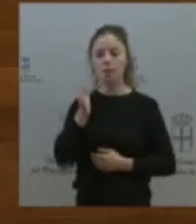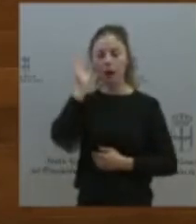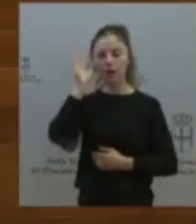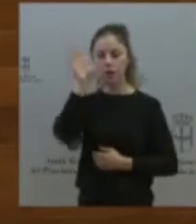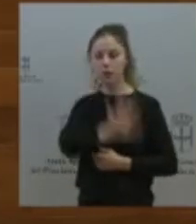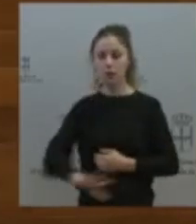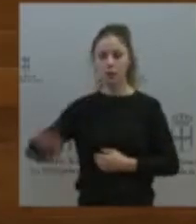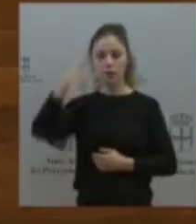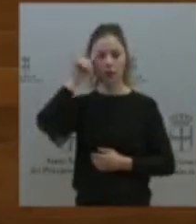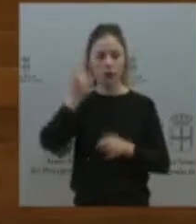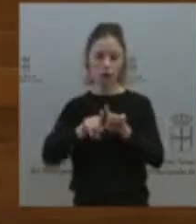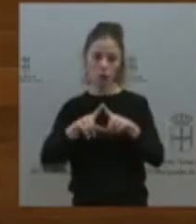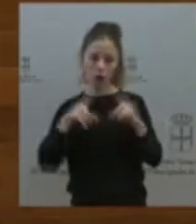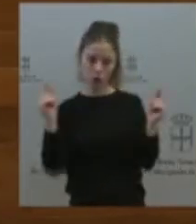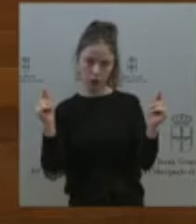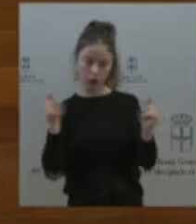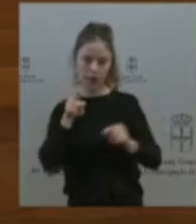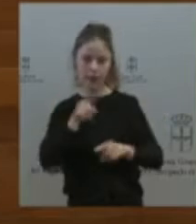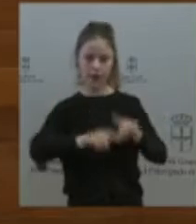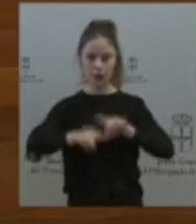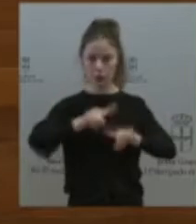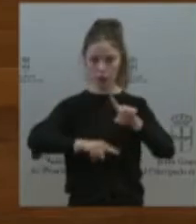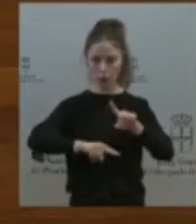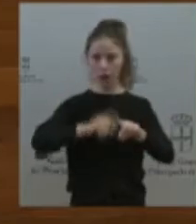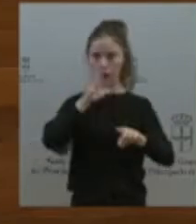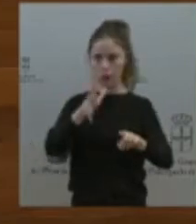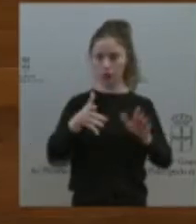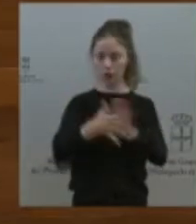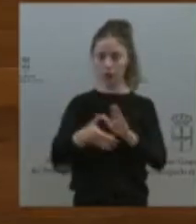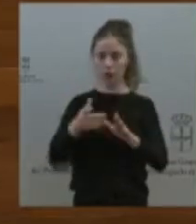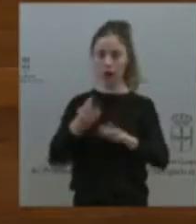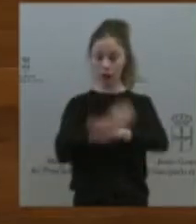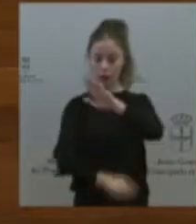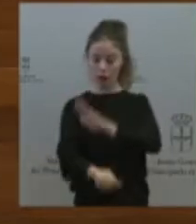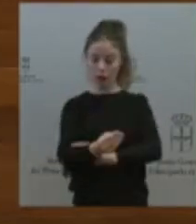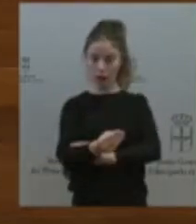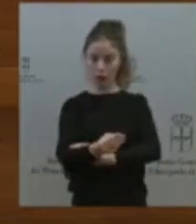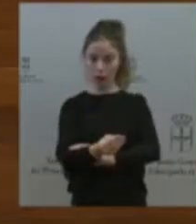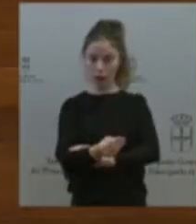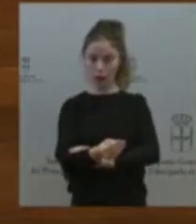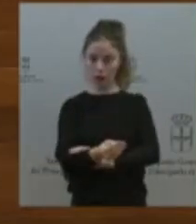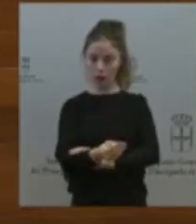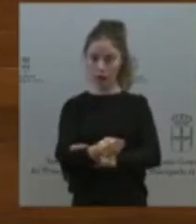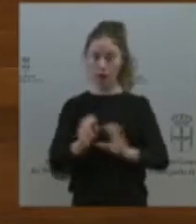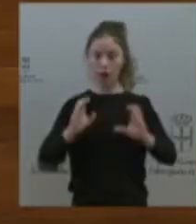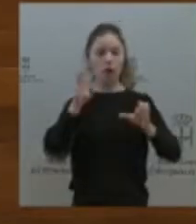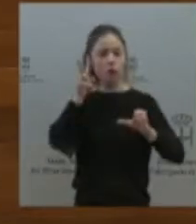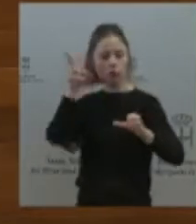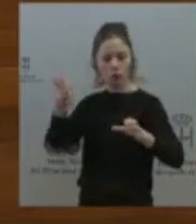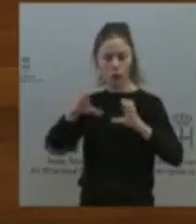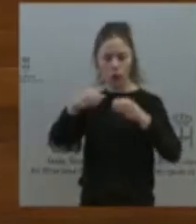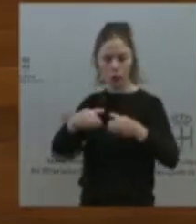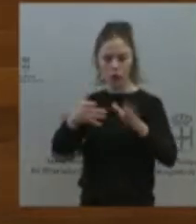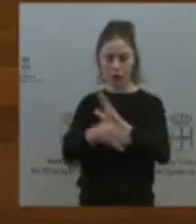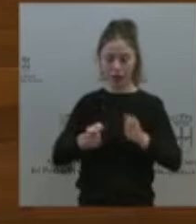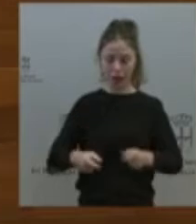problema, porque tenemos también un baby boom que hace que se vaya a jubilar un grupo de gente considerable con un incremento de gasto en dependencia y un incremento de gasto en sanidad, que es la otra